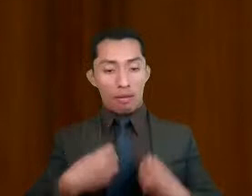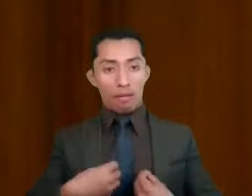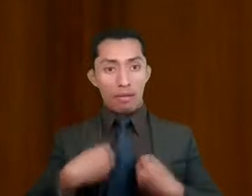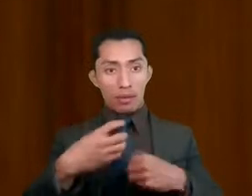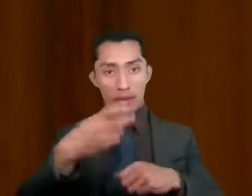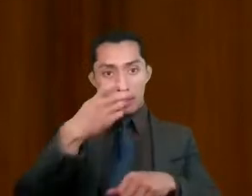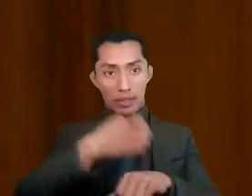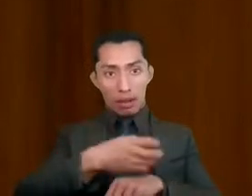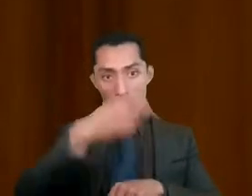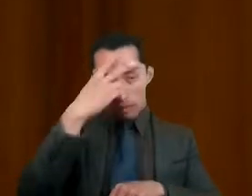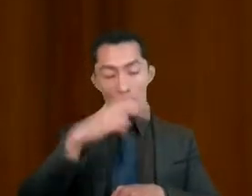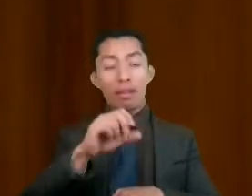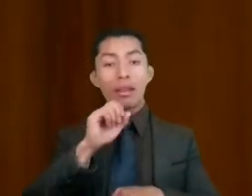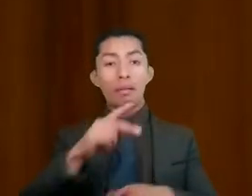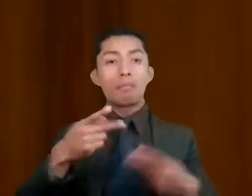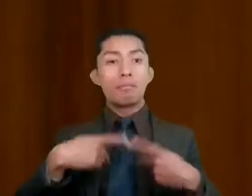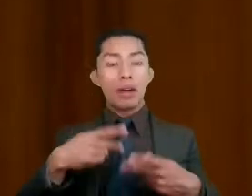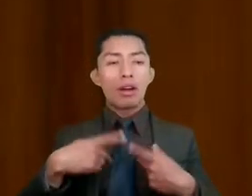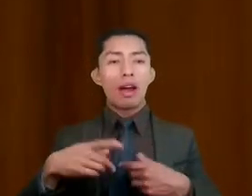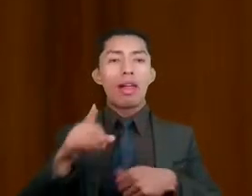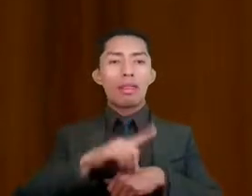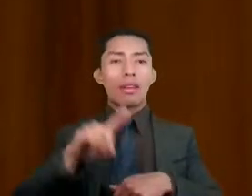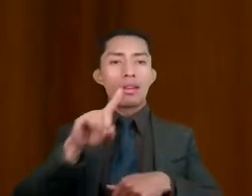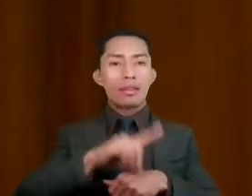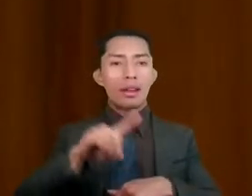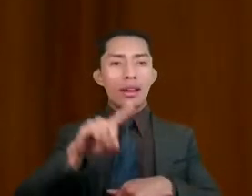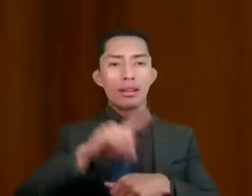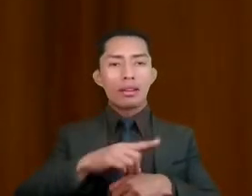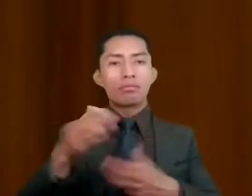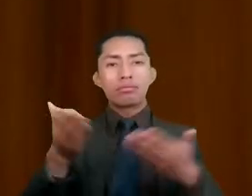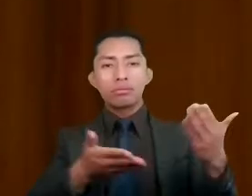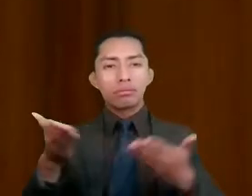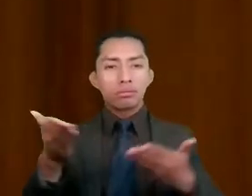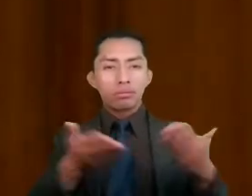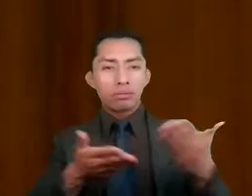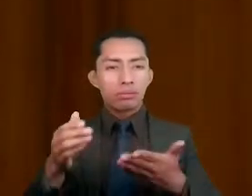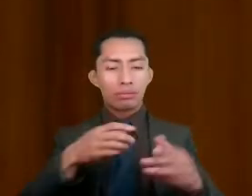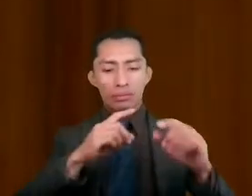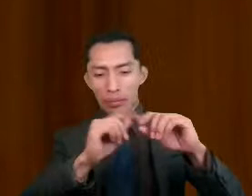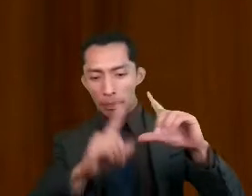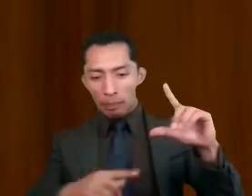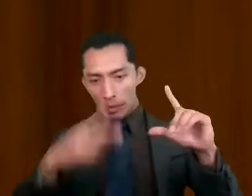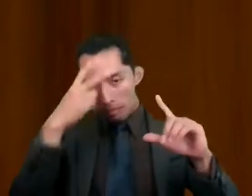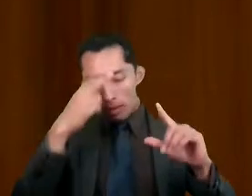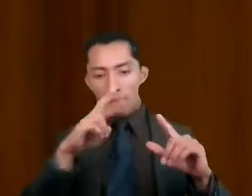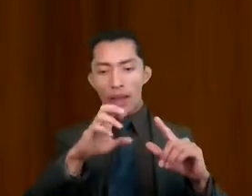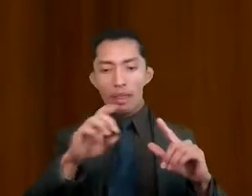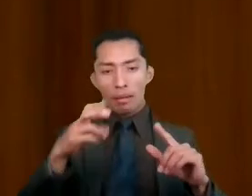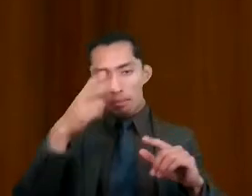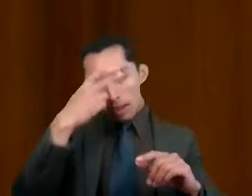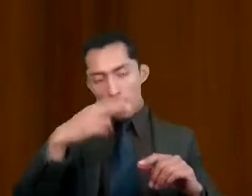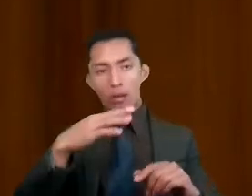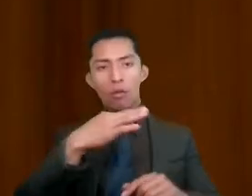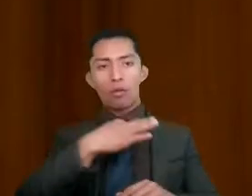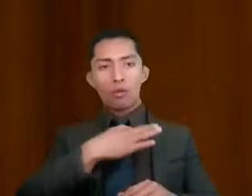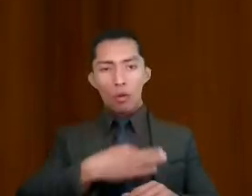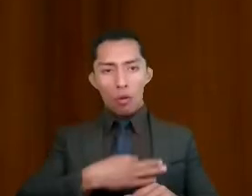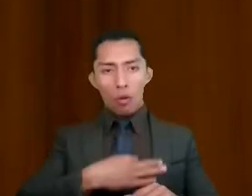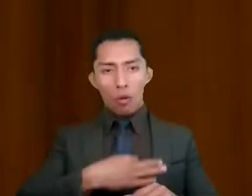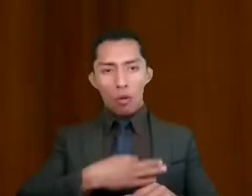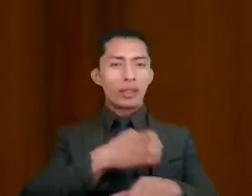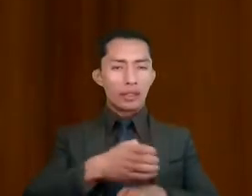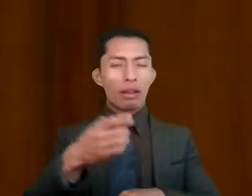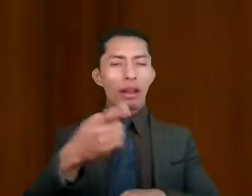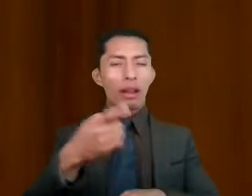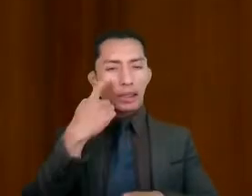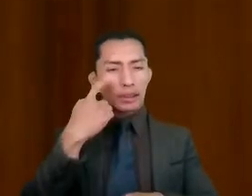quienes transitan diariamente y acuden a la parte central de nuestro estado, Valle de México, Valle de Toluca, pues sea uno de los estados más